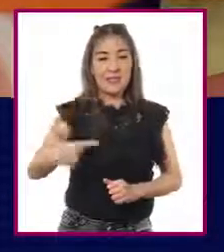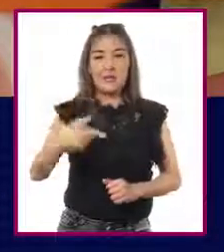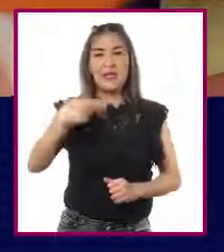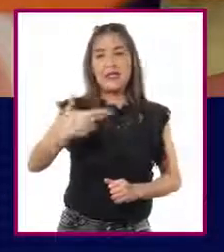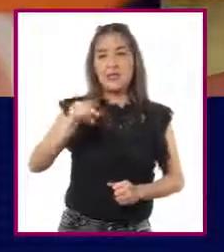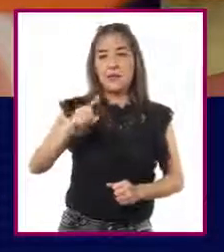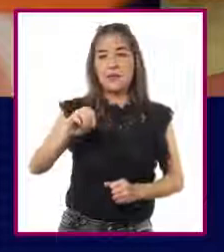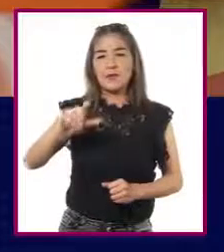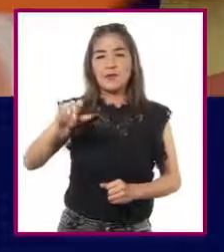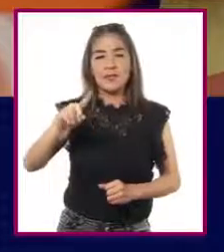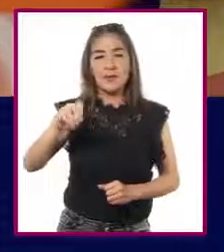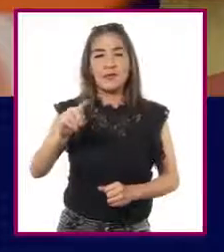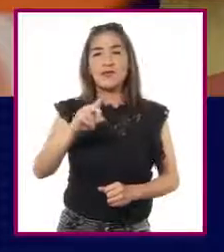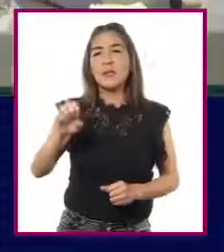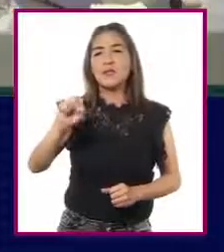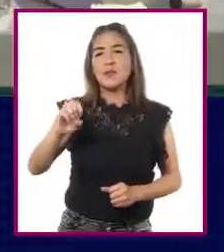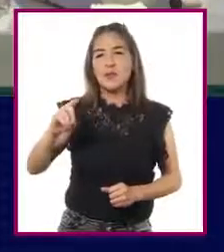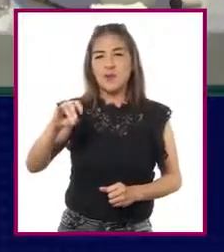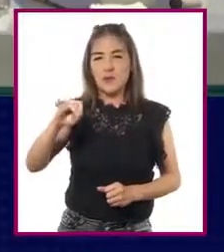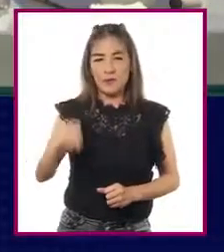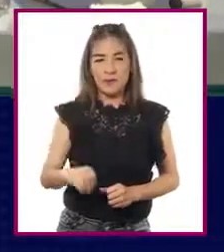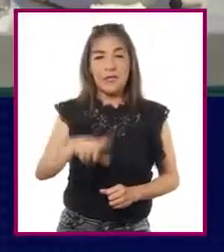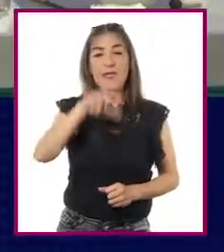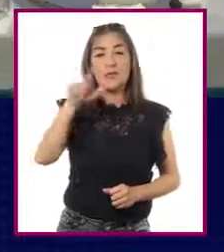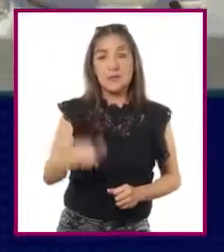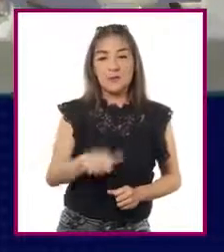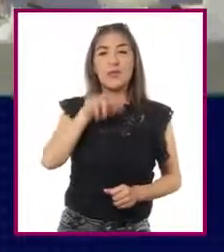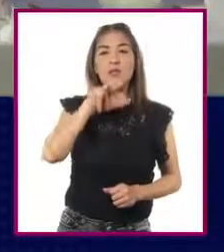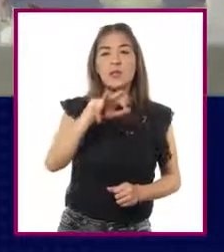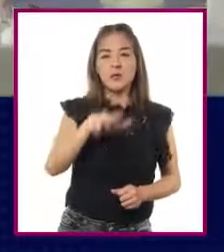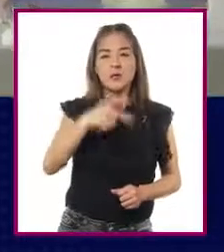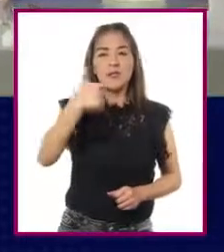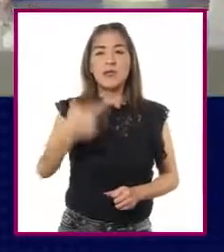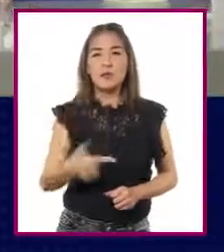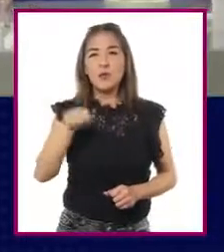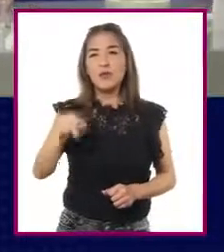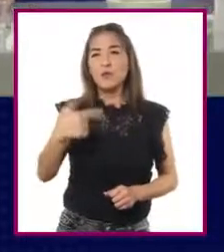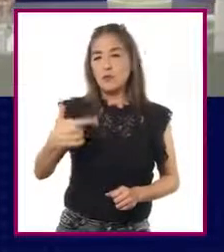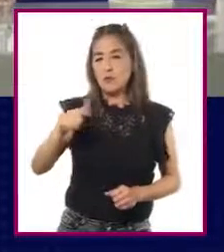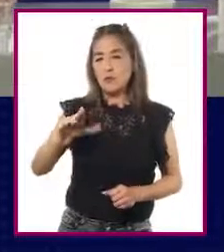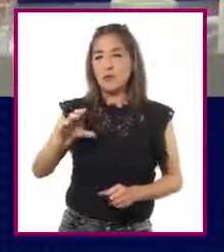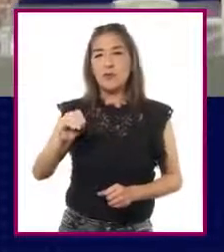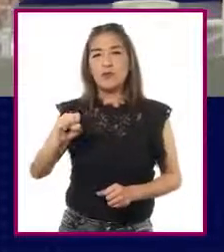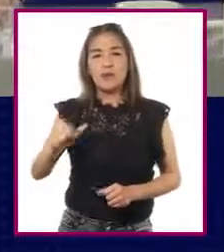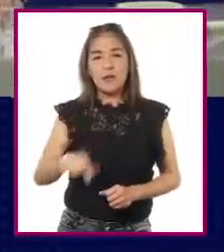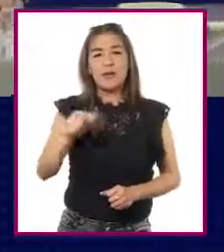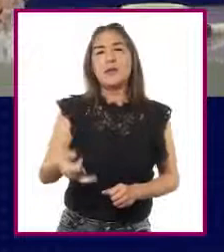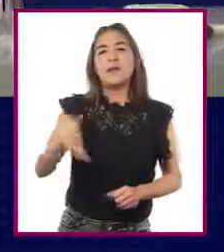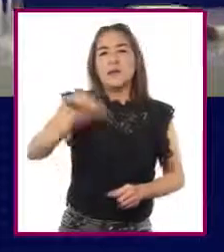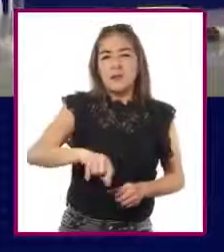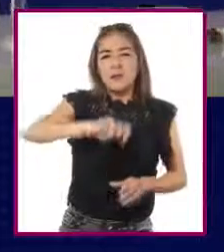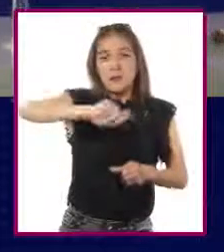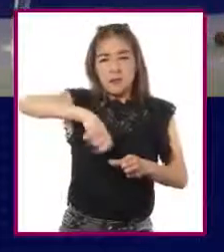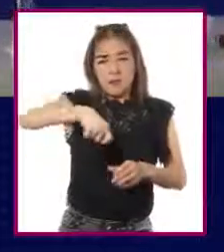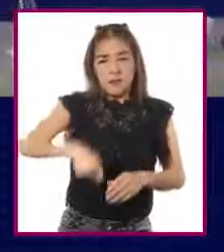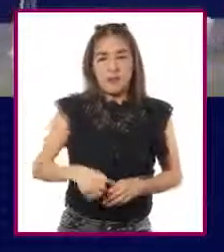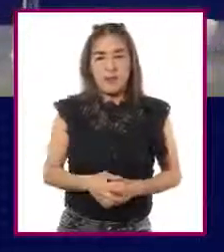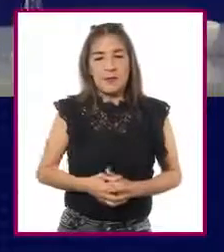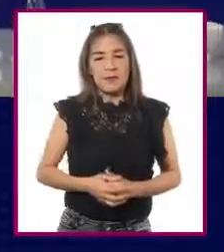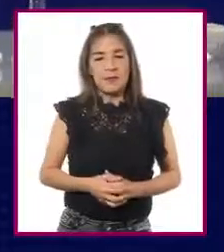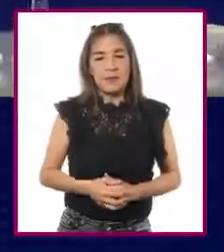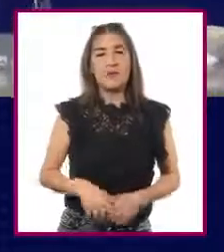sodio. Posteriormente, medimos 18 gramos de glucosa y añadimos a la disolución. Y lo